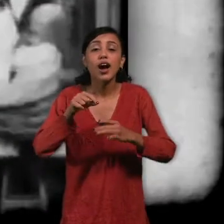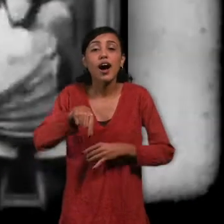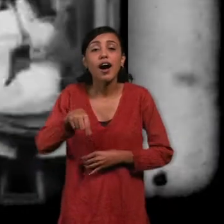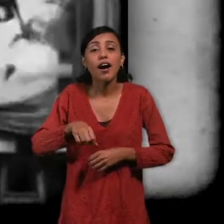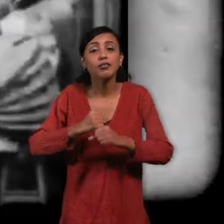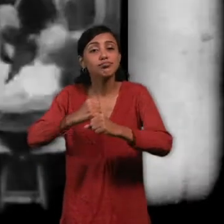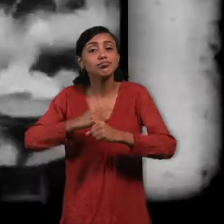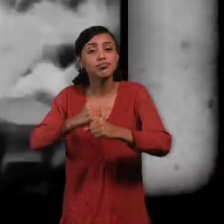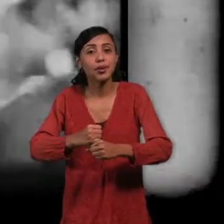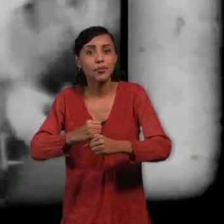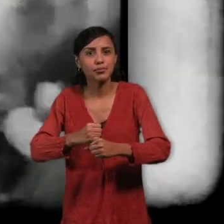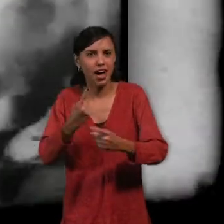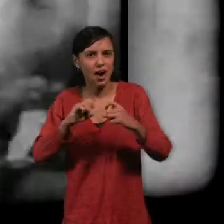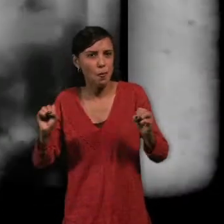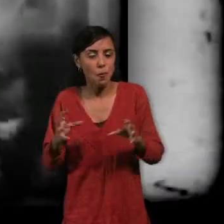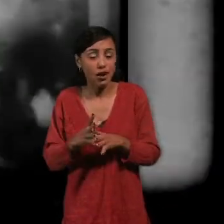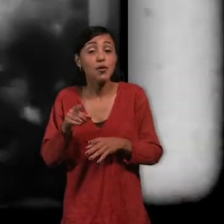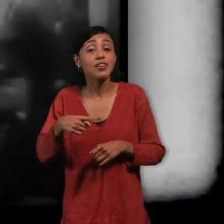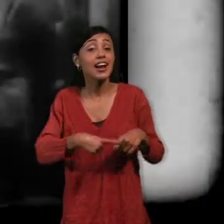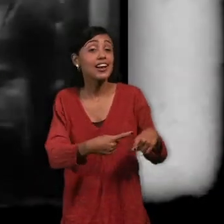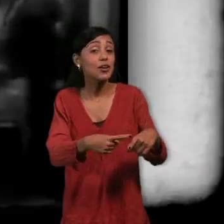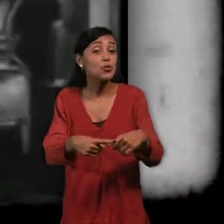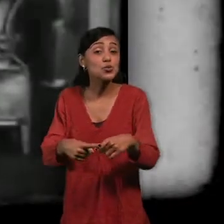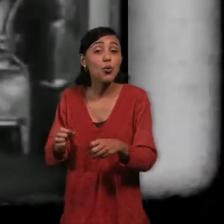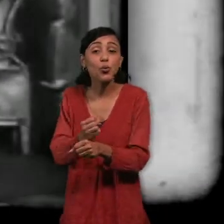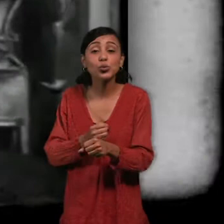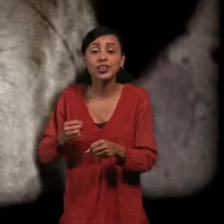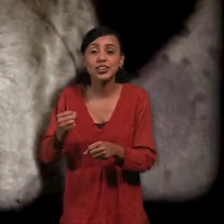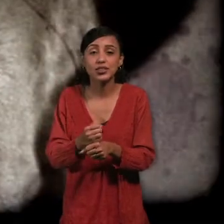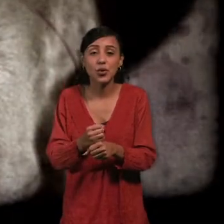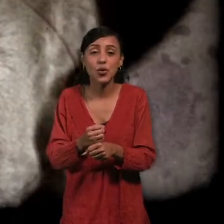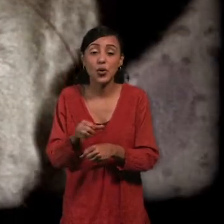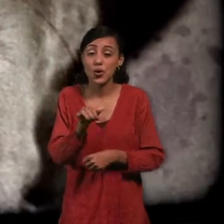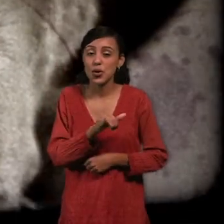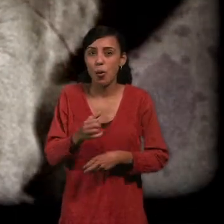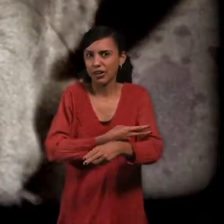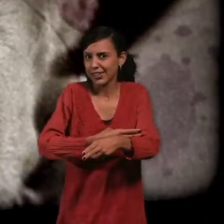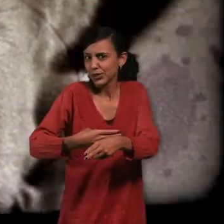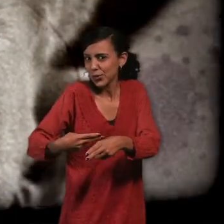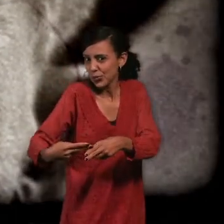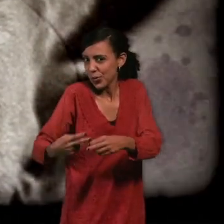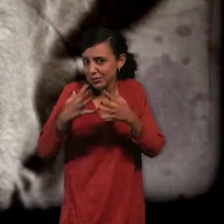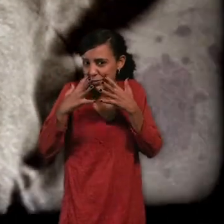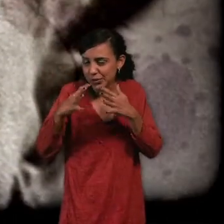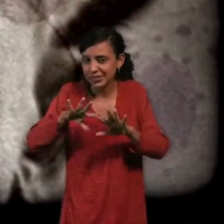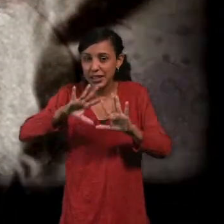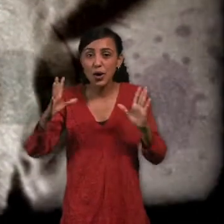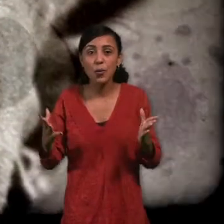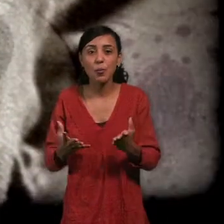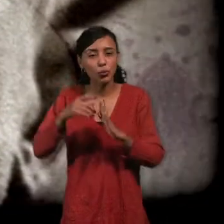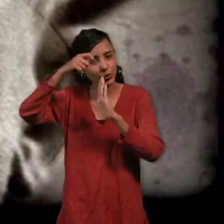Fue desde entonces este otro de los recursos que utilizó para poblar de historias fantásticas el mundo del